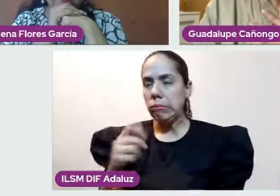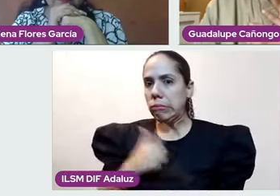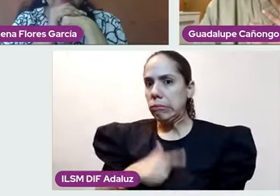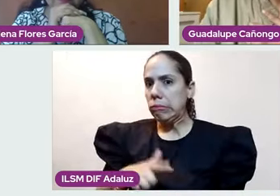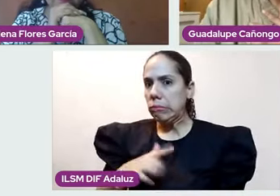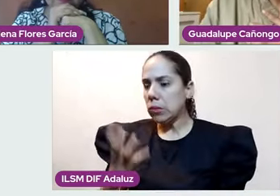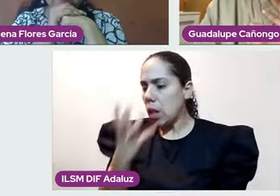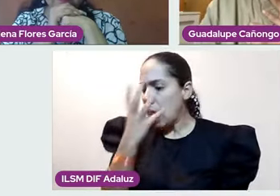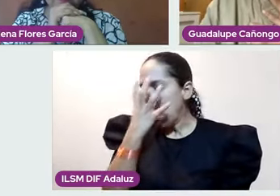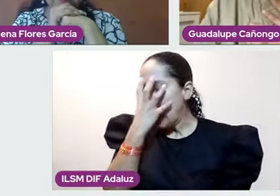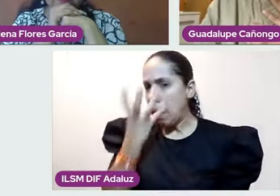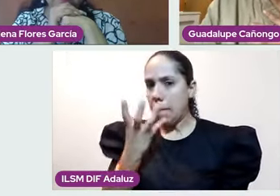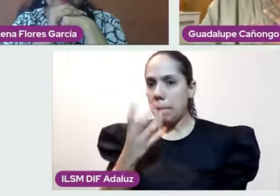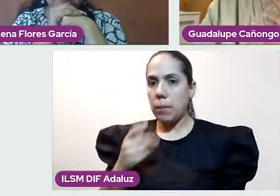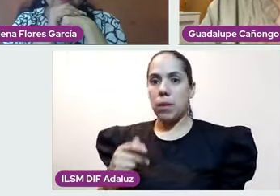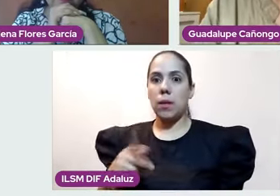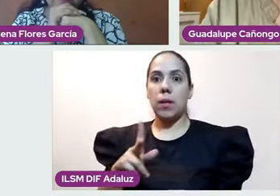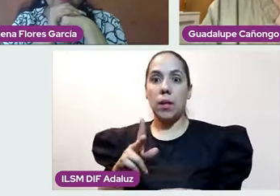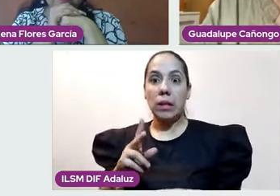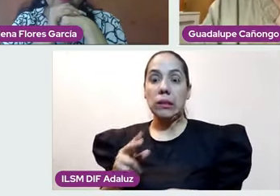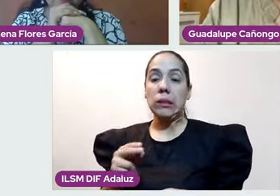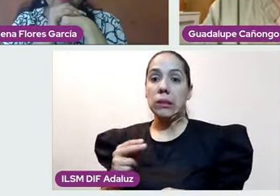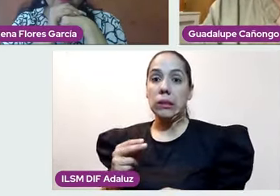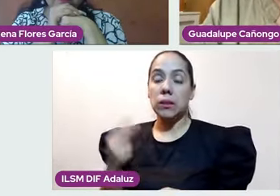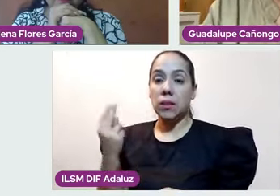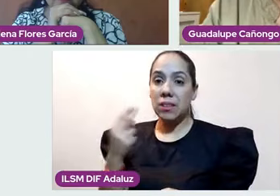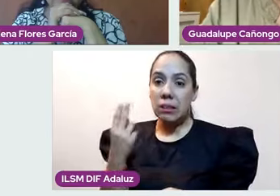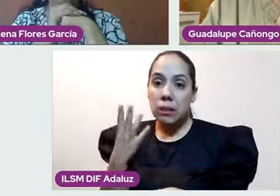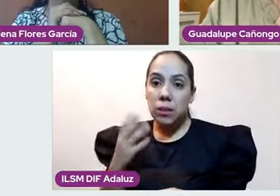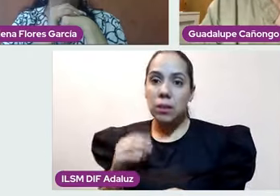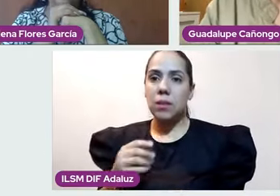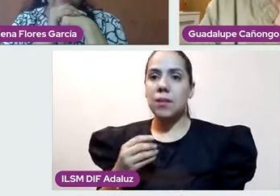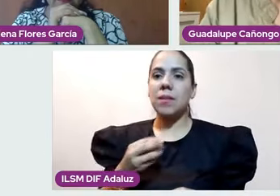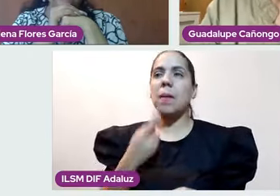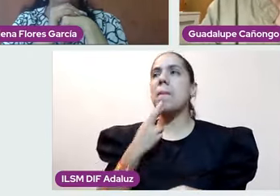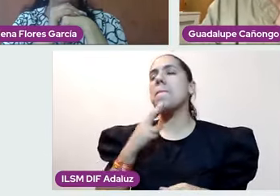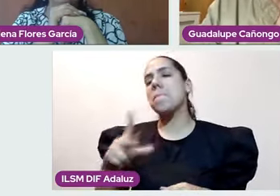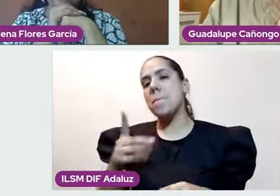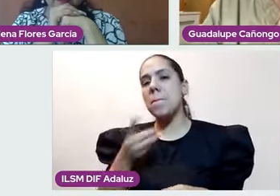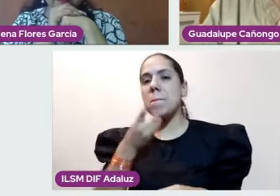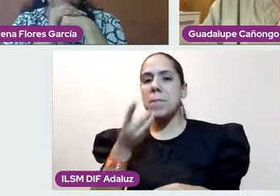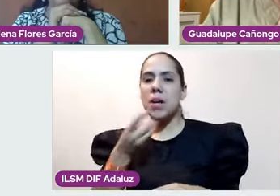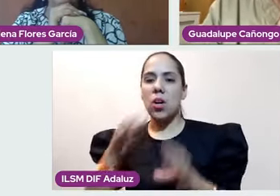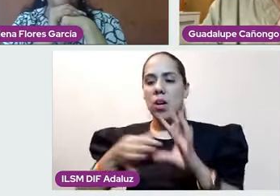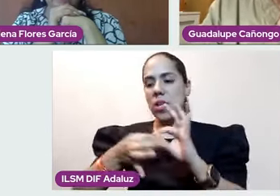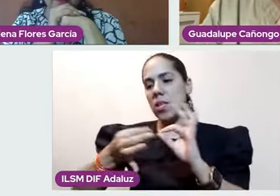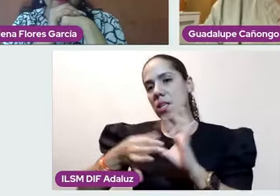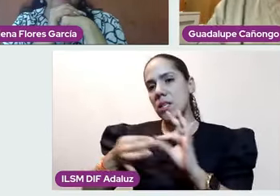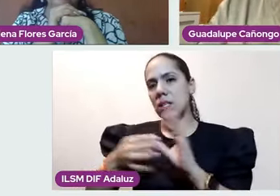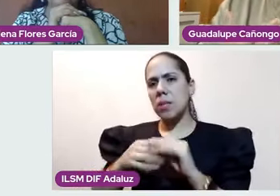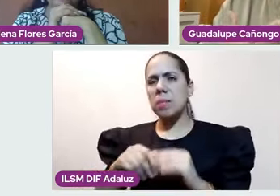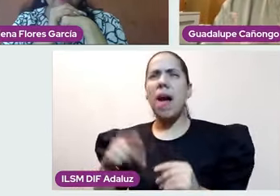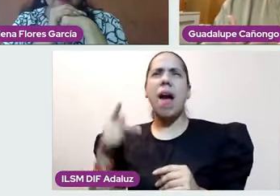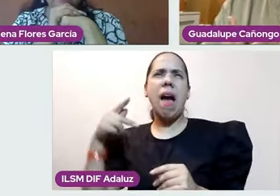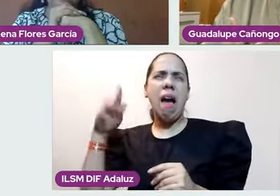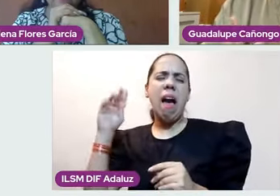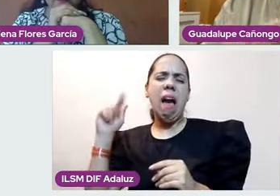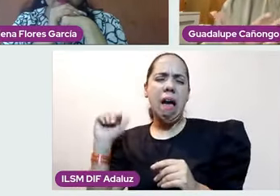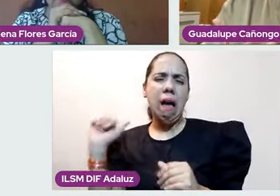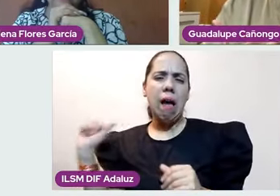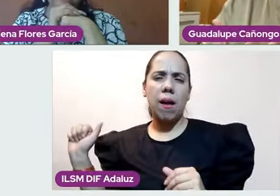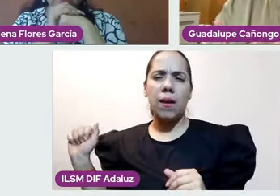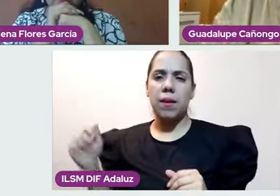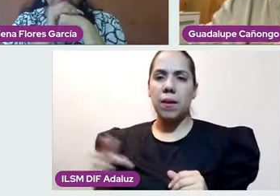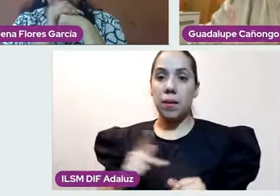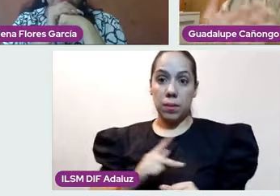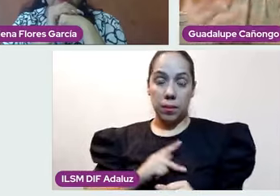prefiere inventar cosas y dice, ah, me lo contó mi hija. Ah, lo leí por ahí, ¿no? Pero, y la verdad es que cuando